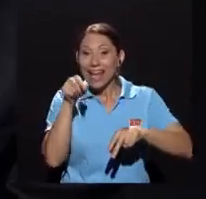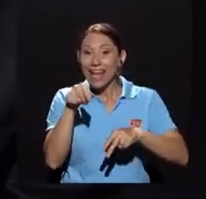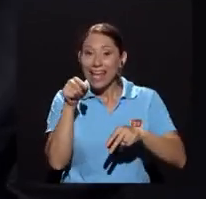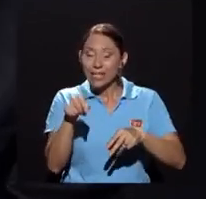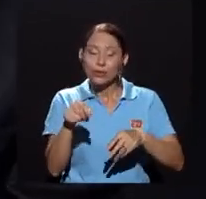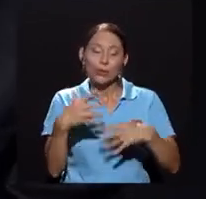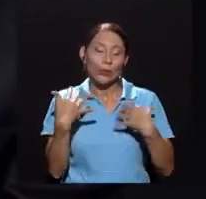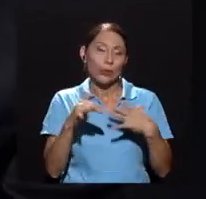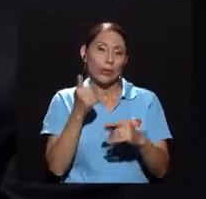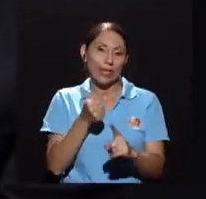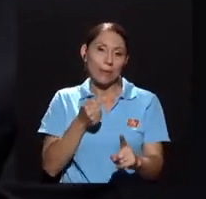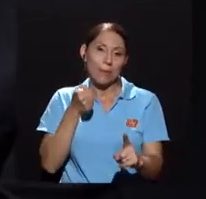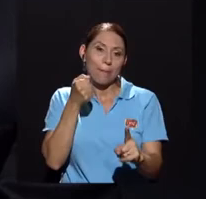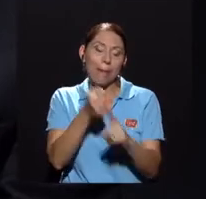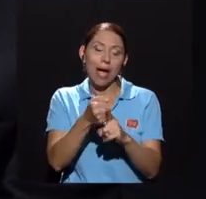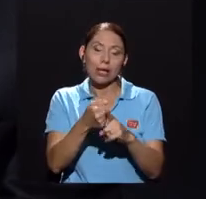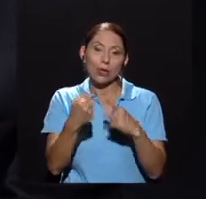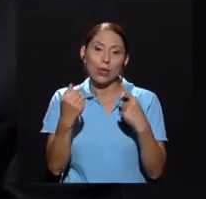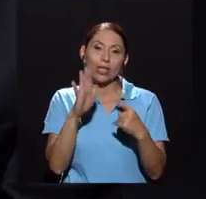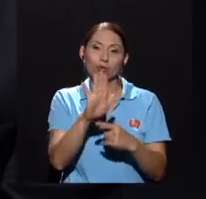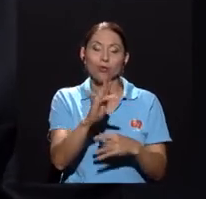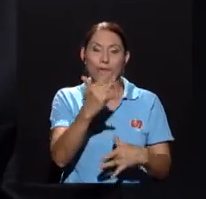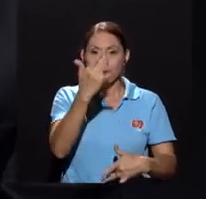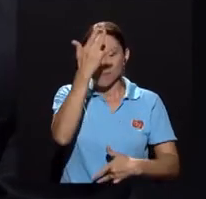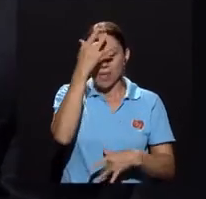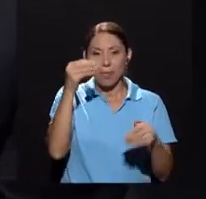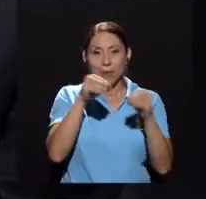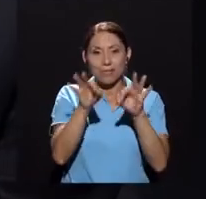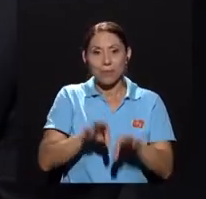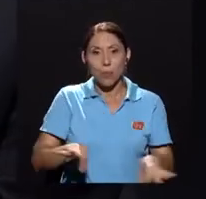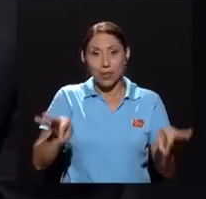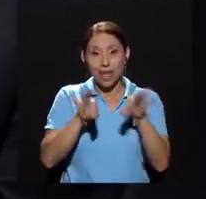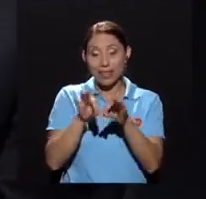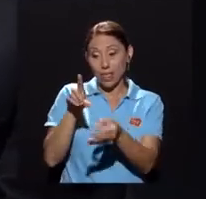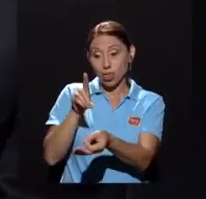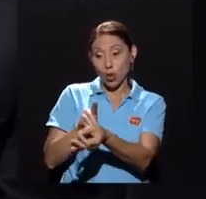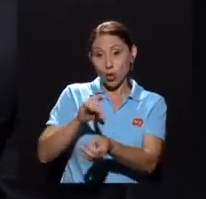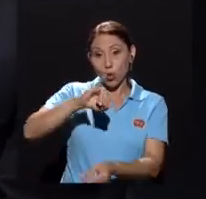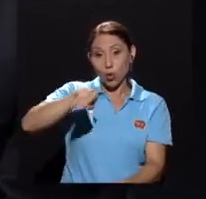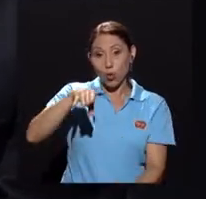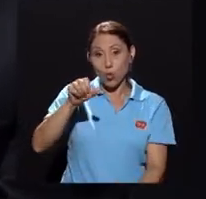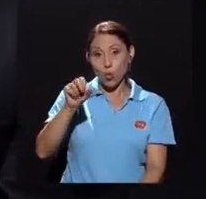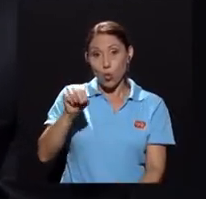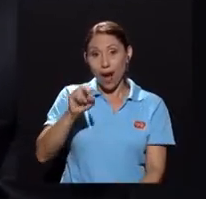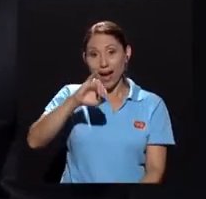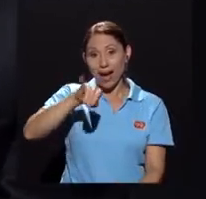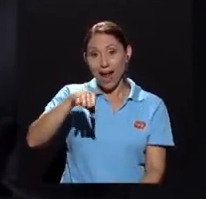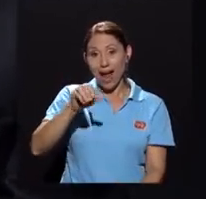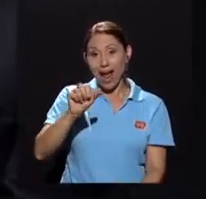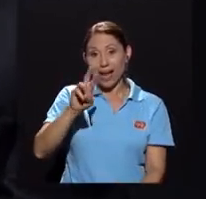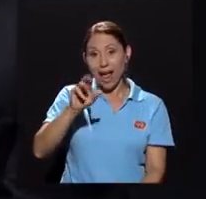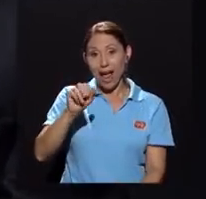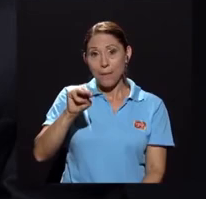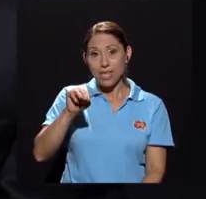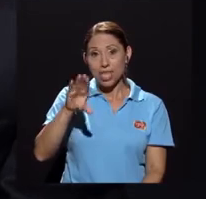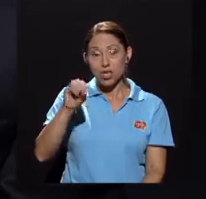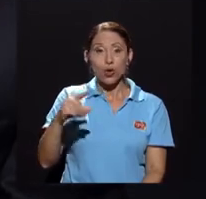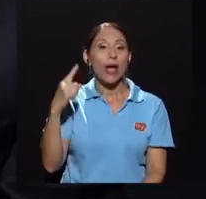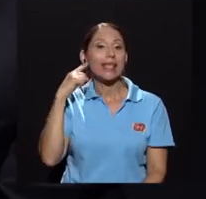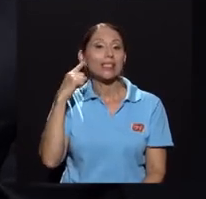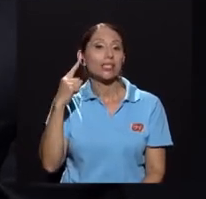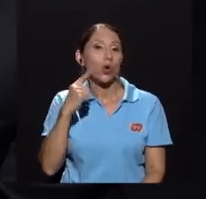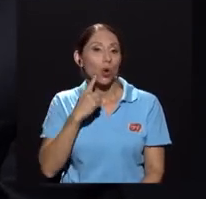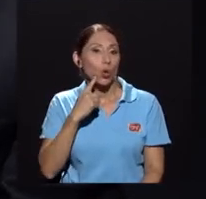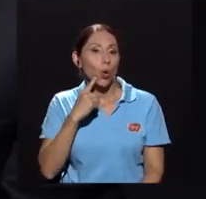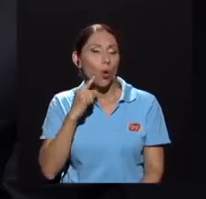enfermedad más importante el doctor jaramillo es sordo es profundamente sordo y por supuesto que